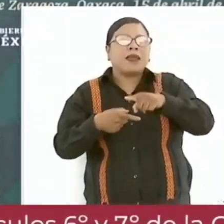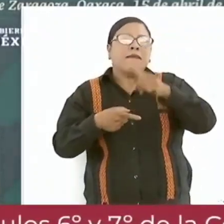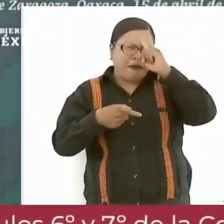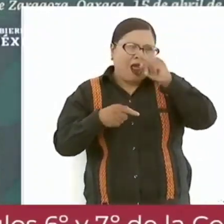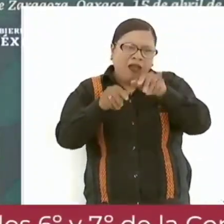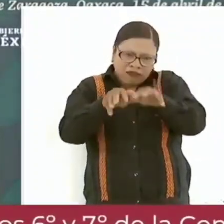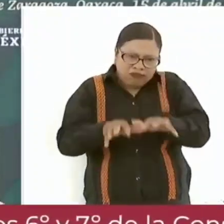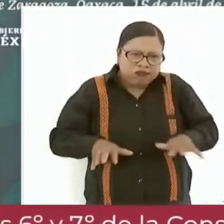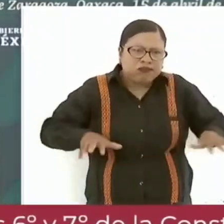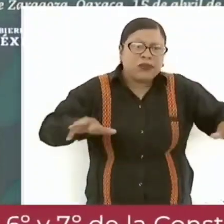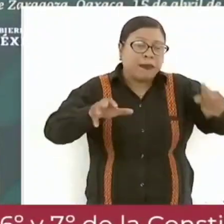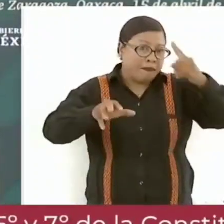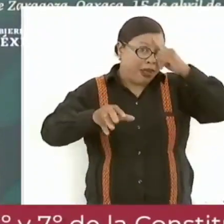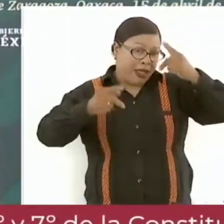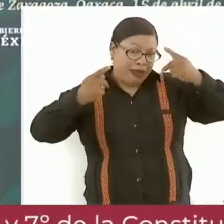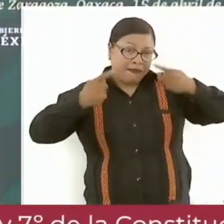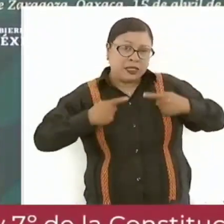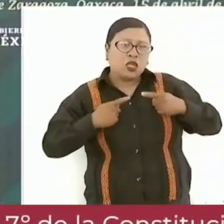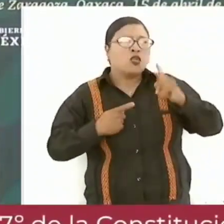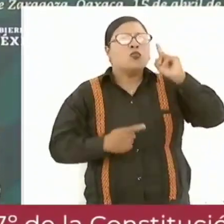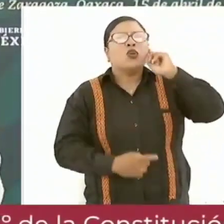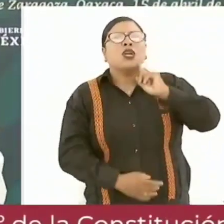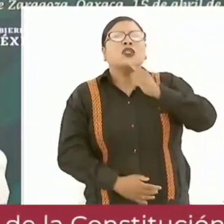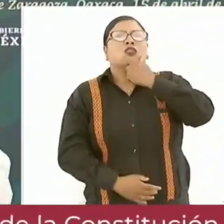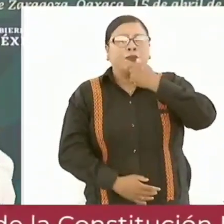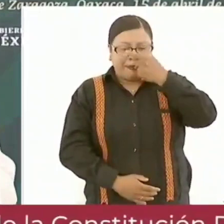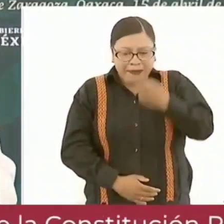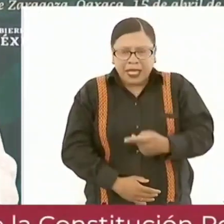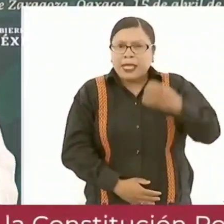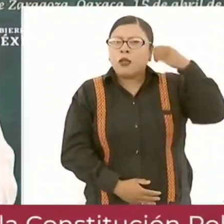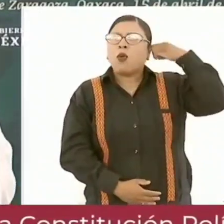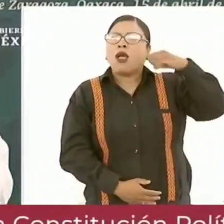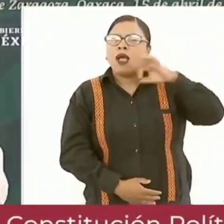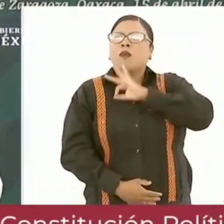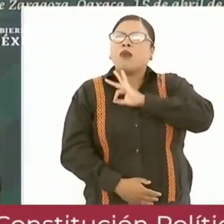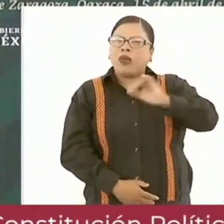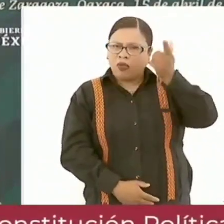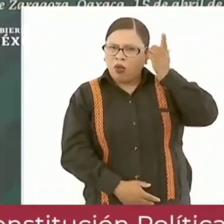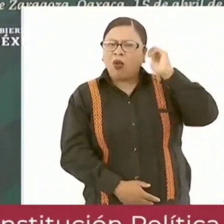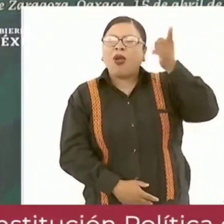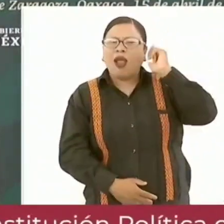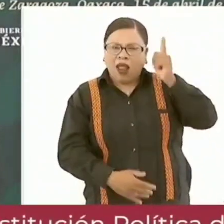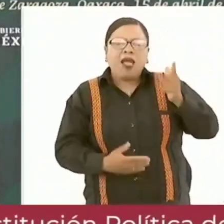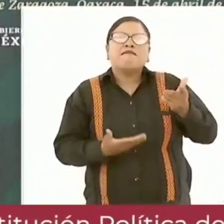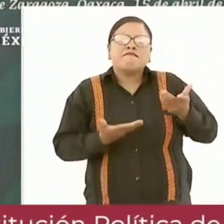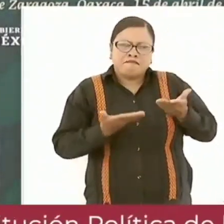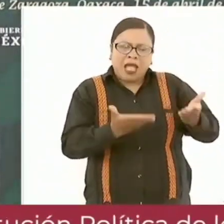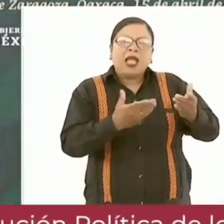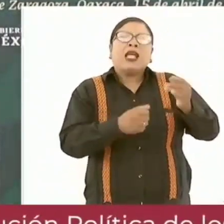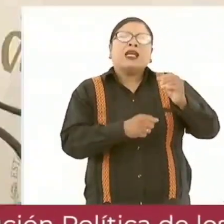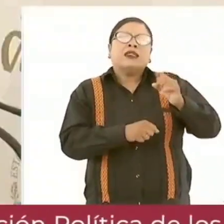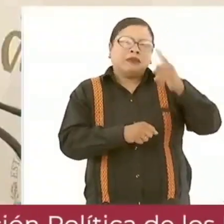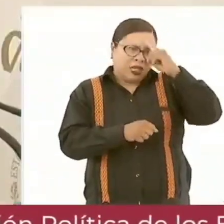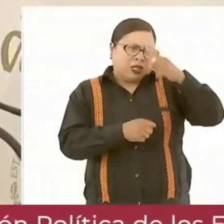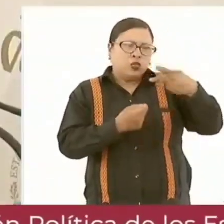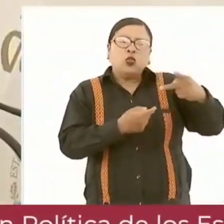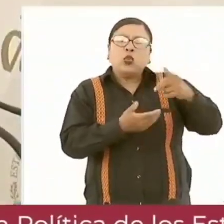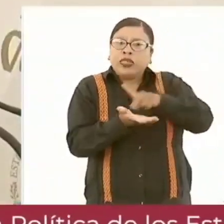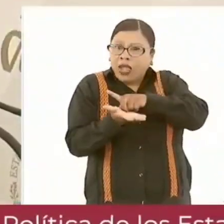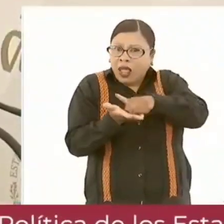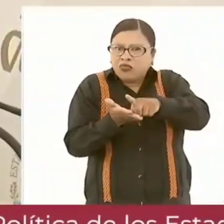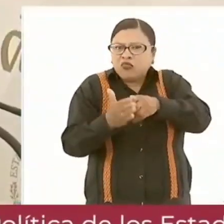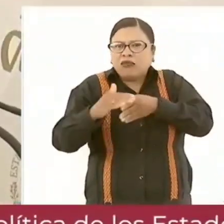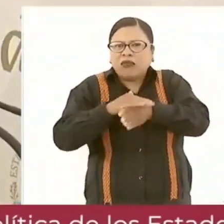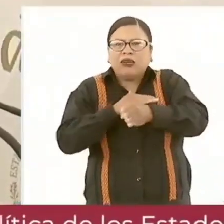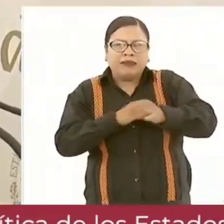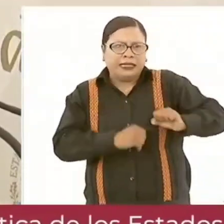cobertura para que todas y todos los oaxaqueños, oaxaqueñas tengan asegurado su derecho a la